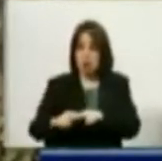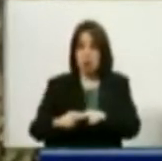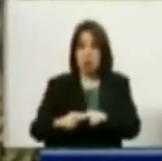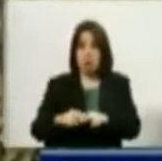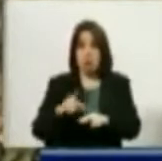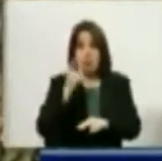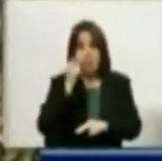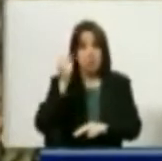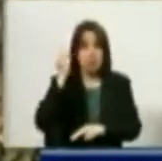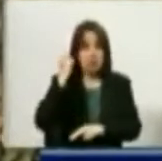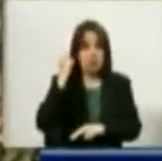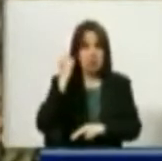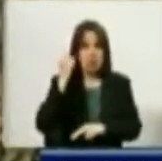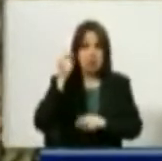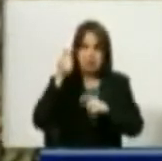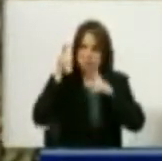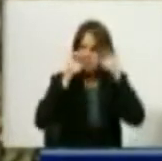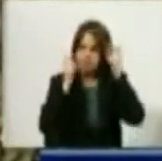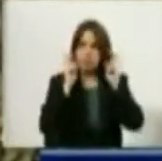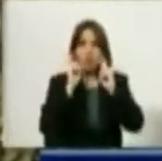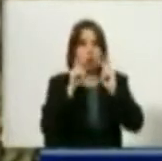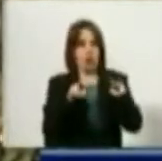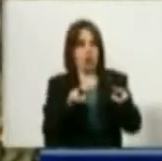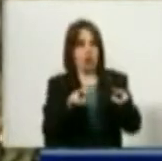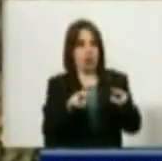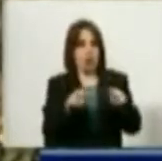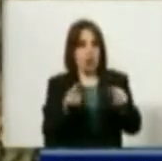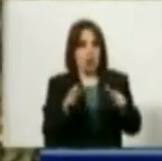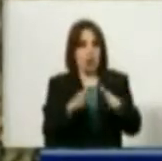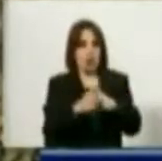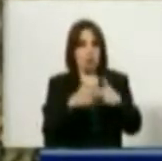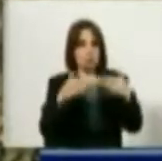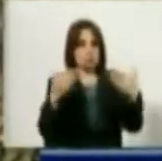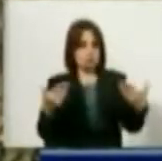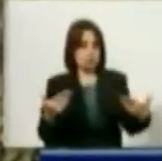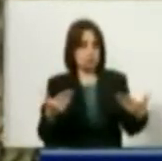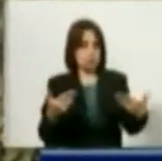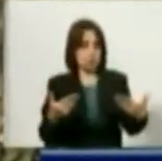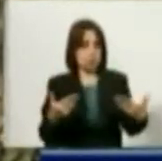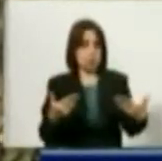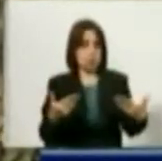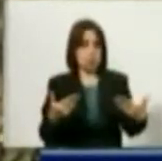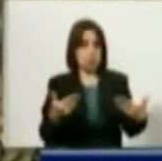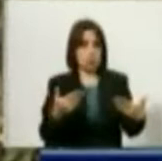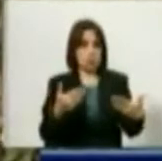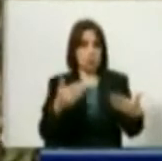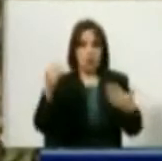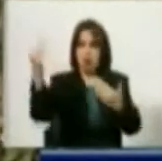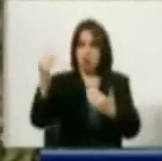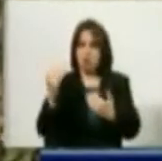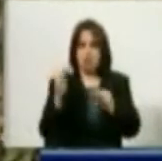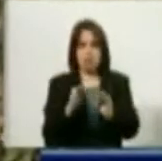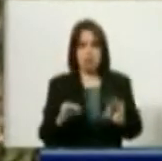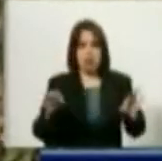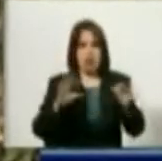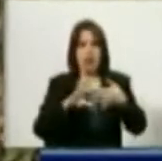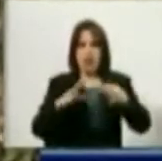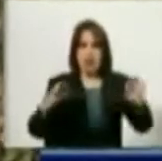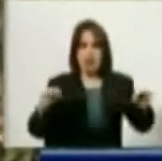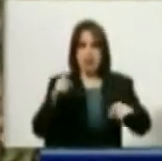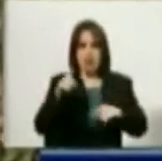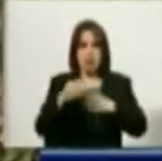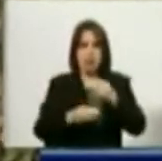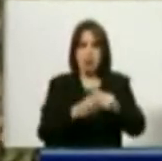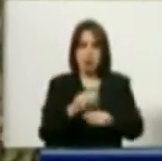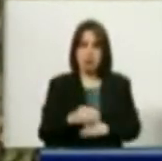y el comandante agarró agarró el periódico se lo metió bajo el brazo y dijo no me traiga más nada vamos a hacer la cadena con esto y